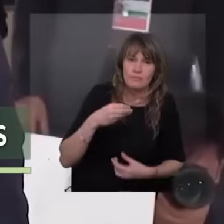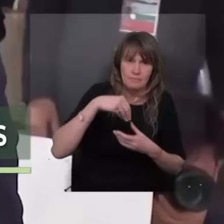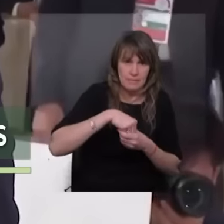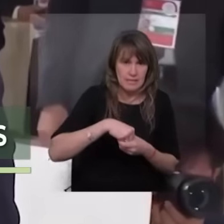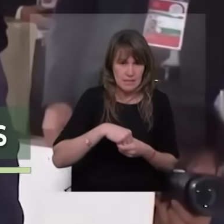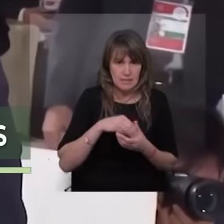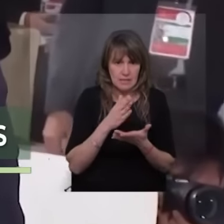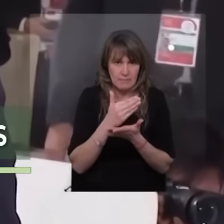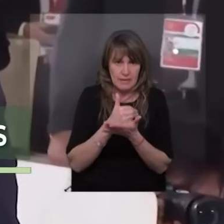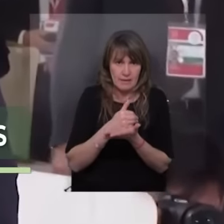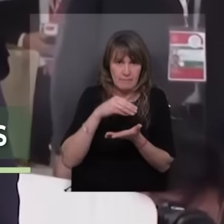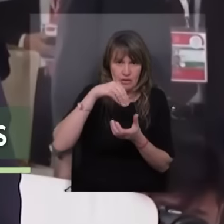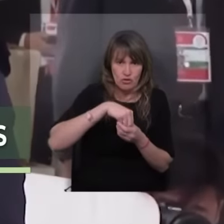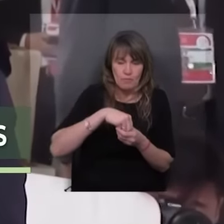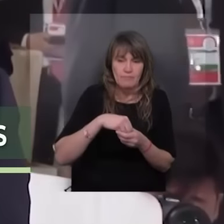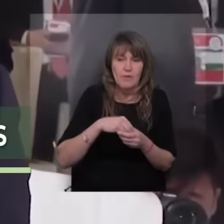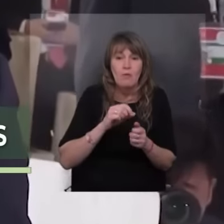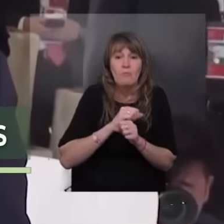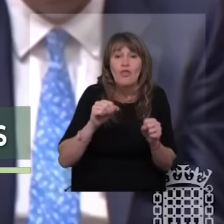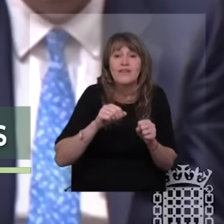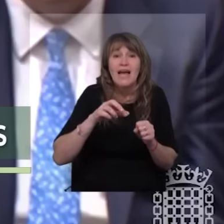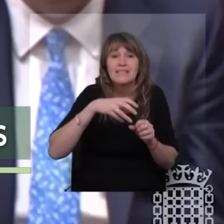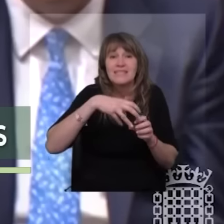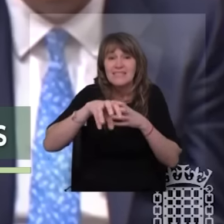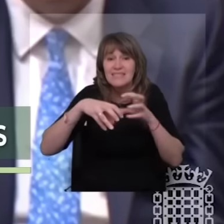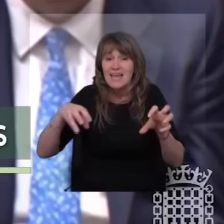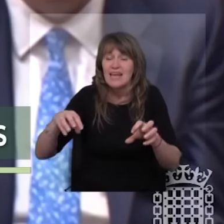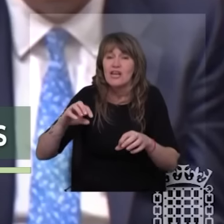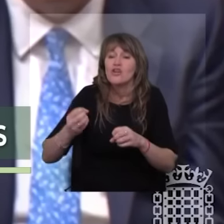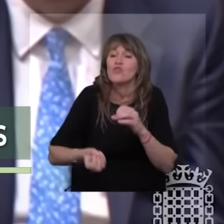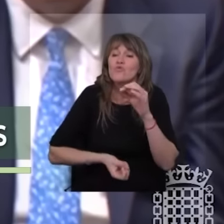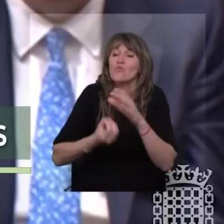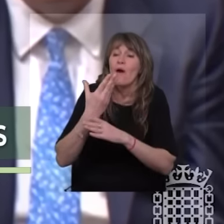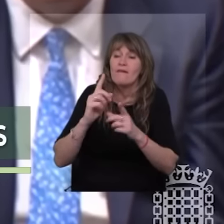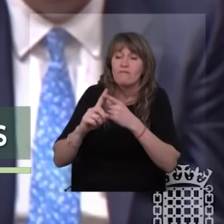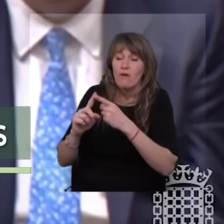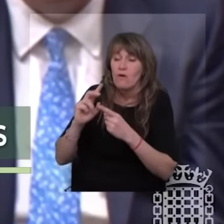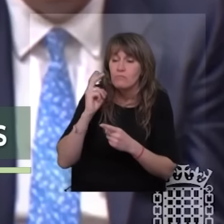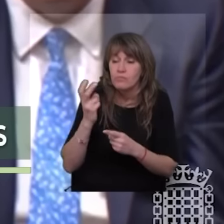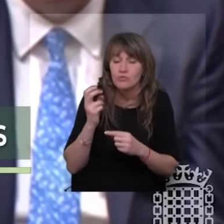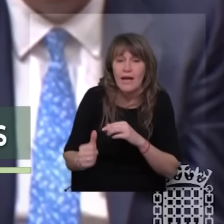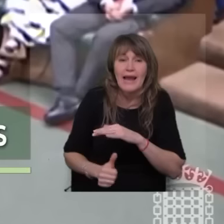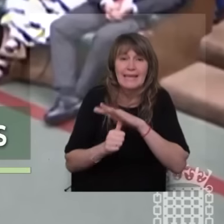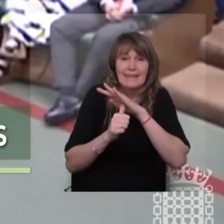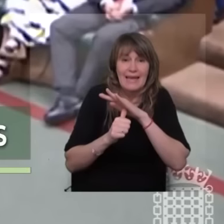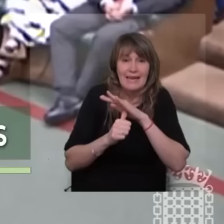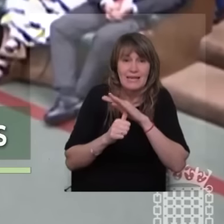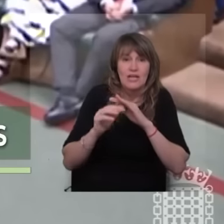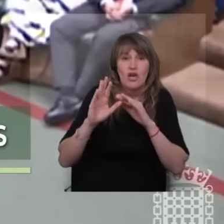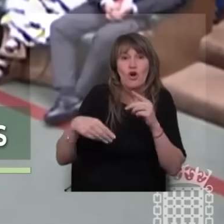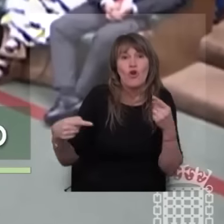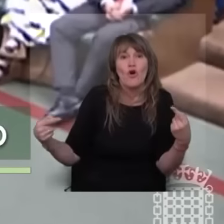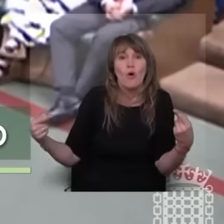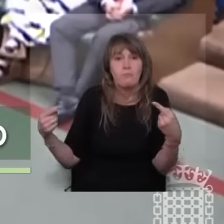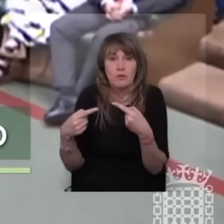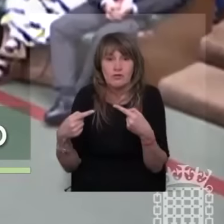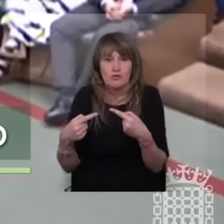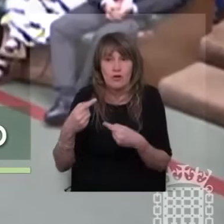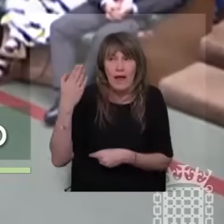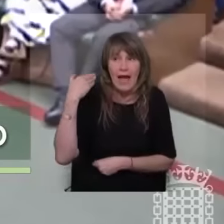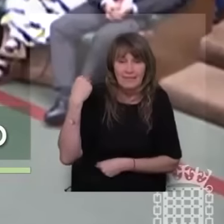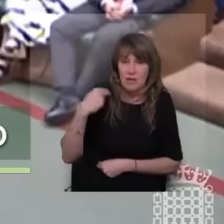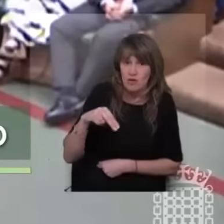forzaría a los divididos tories a buscar un nuevo líder para encabezar la oposición algo que nunca sucedió en la historia de